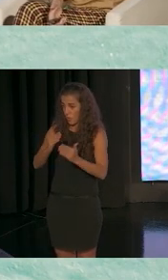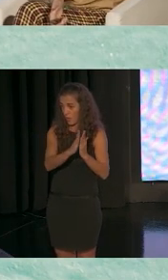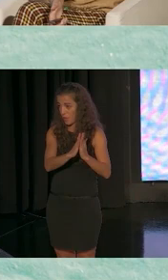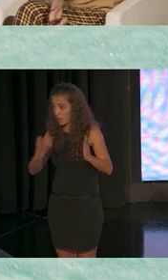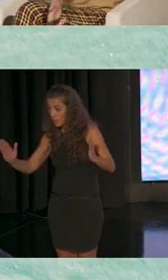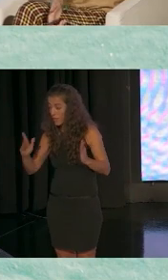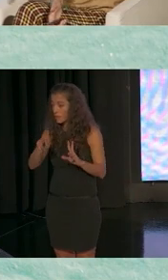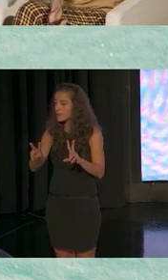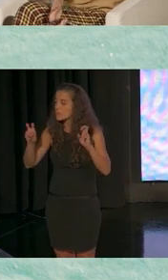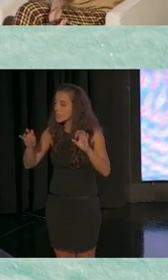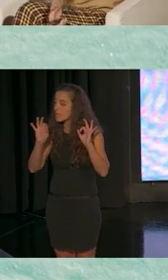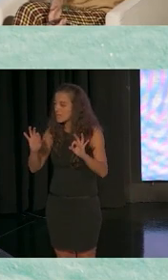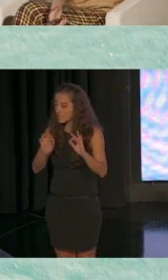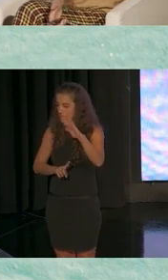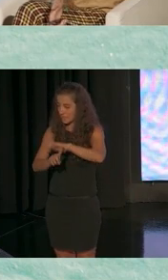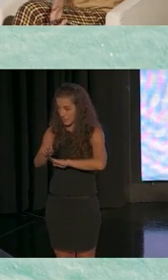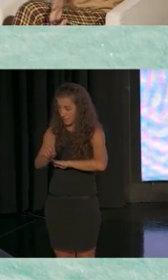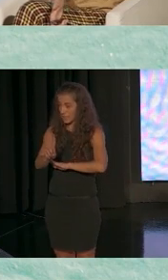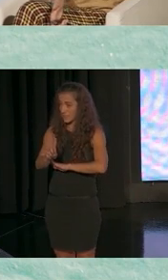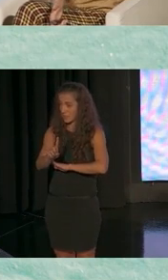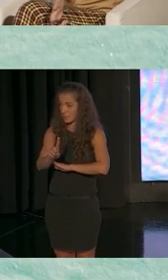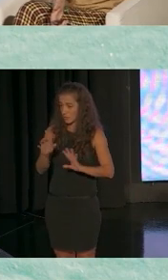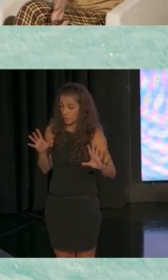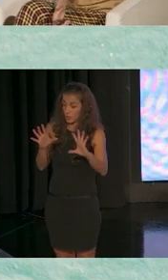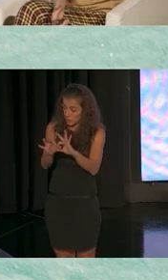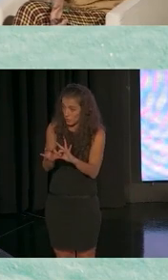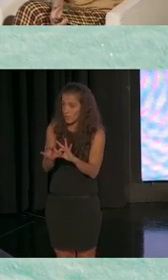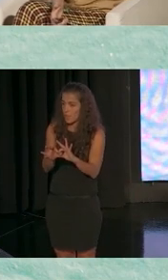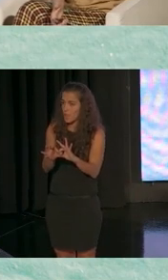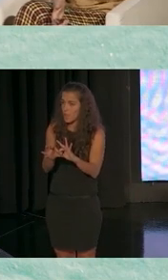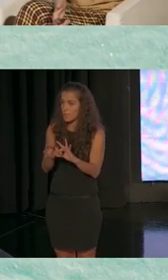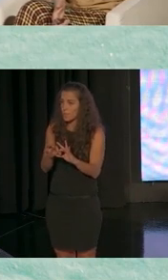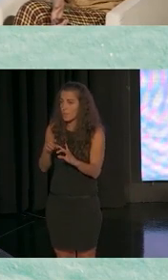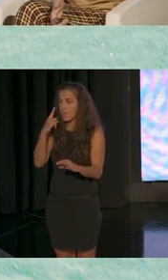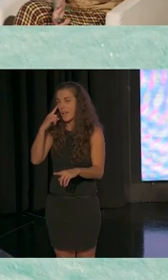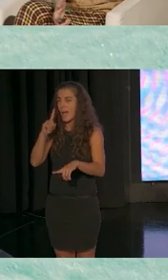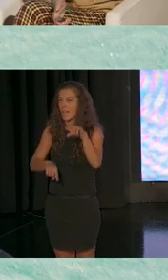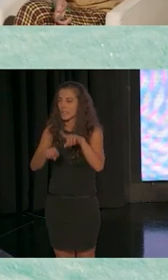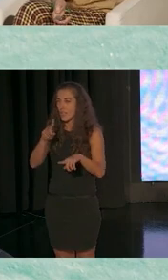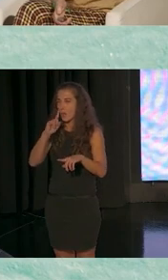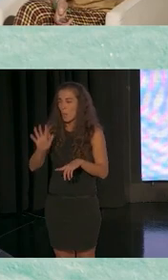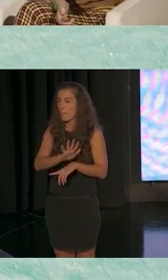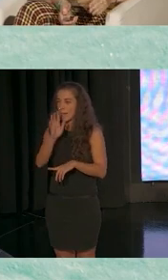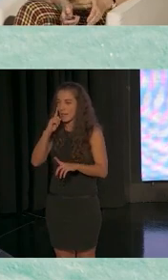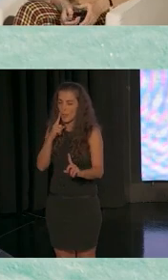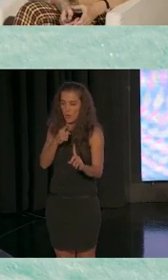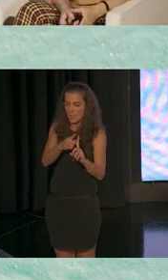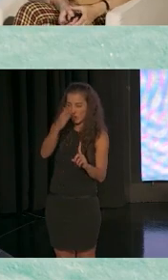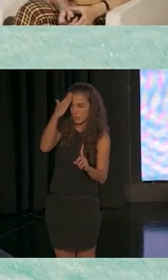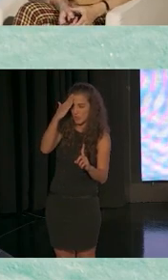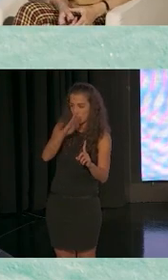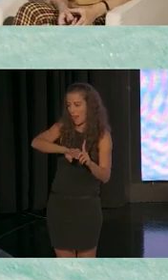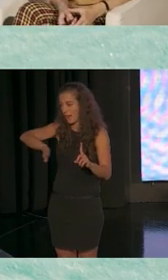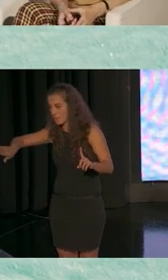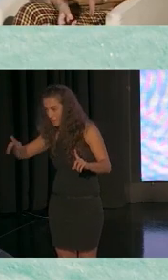las cuestiones relacionadas con el desarrollo como tales pues a veces parecen un poco marginales parece que se salen del centro Pero Nuestro objetivo